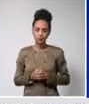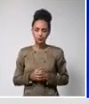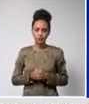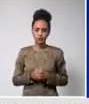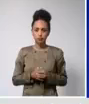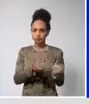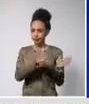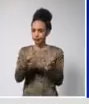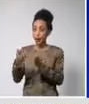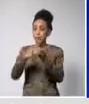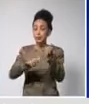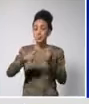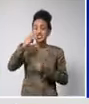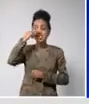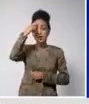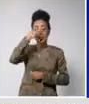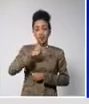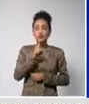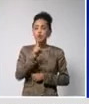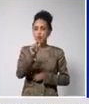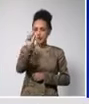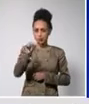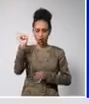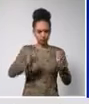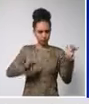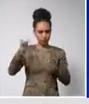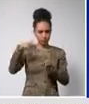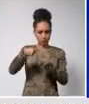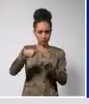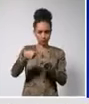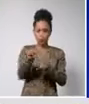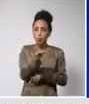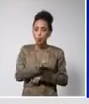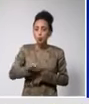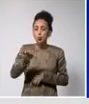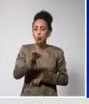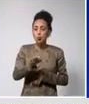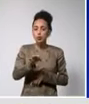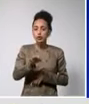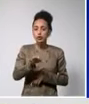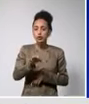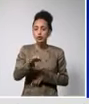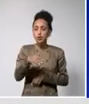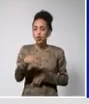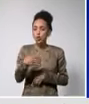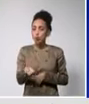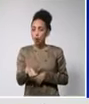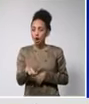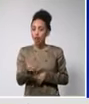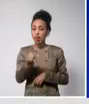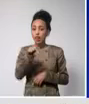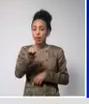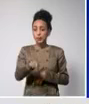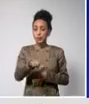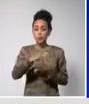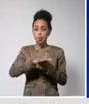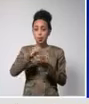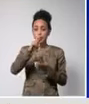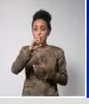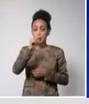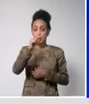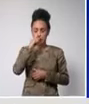Ciego de Ávila se diagnostica un caso importado del municipio Morón. En la provincia de Camagüey,